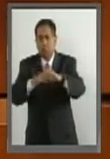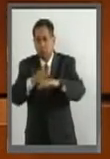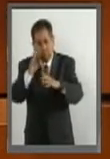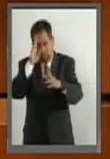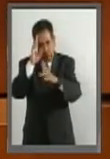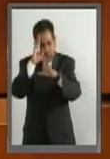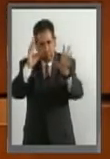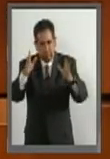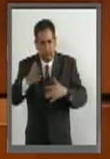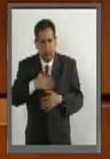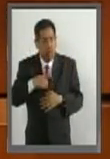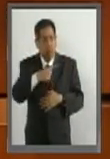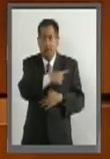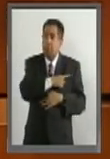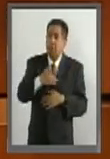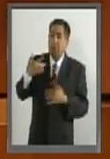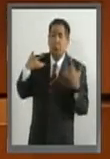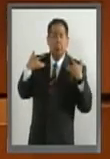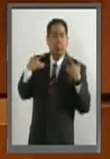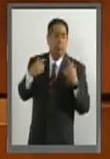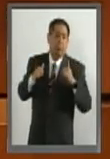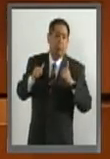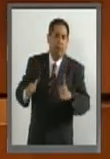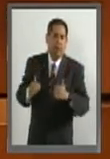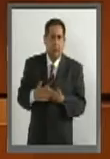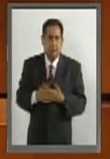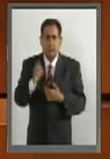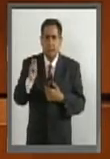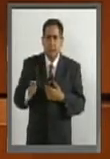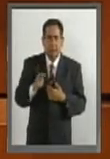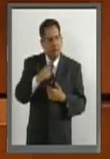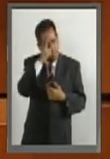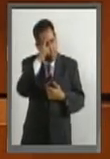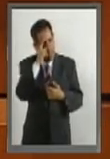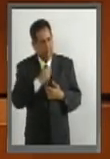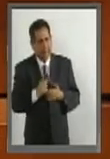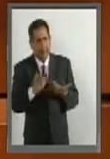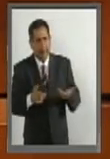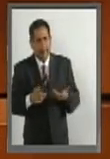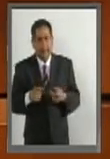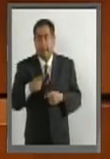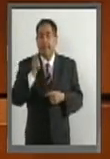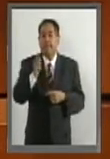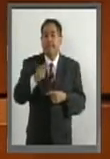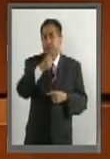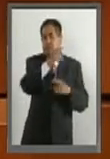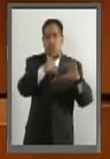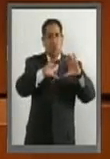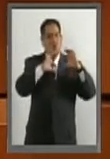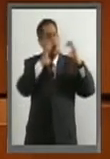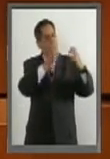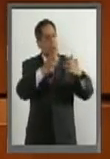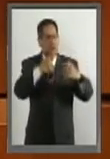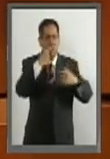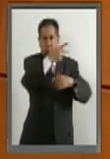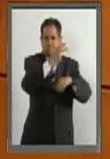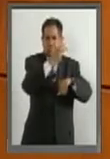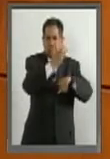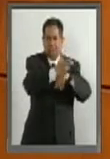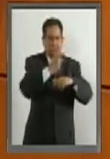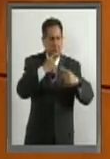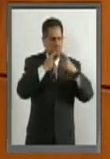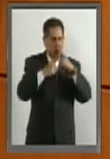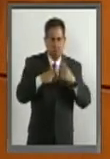además ha significado otra humillación más de los Estados Unidos. El Congreso de los Estados Unidos analiza si